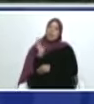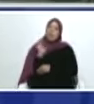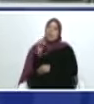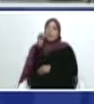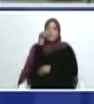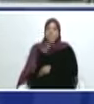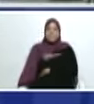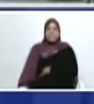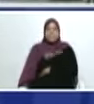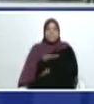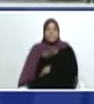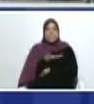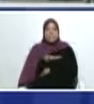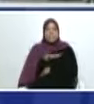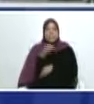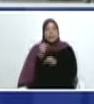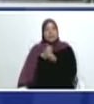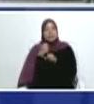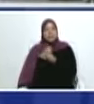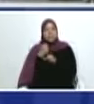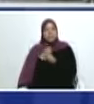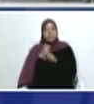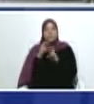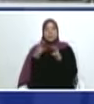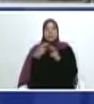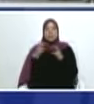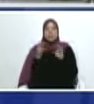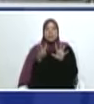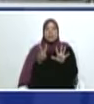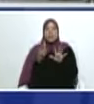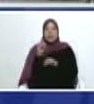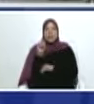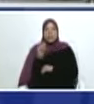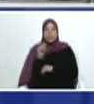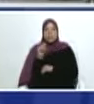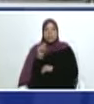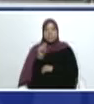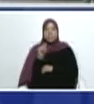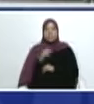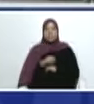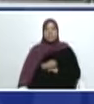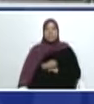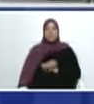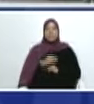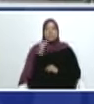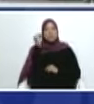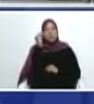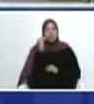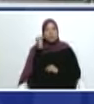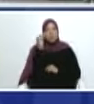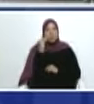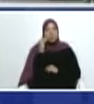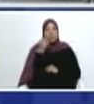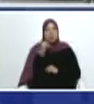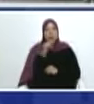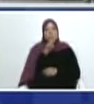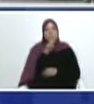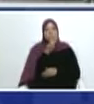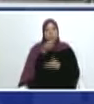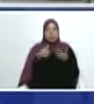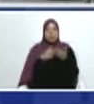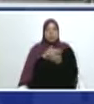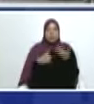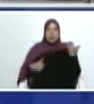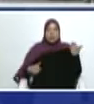territoriales, trabajando el tema de la 7T, una vicepresidenta ejecutiva, ministra